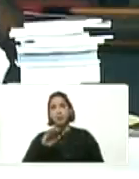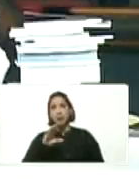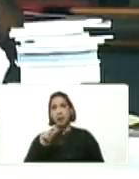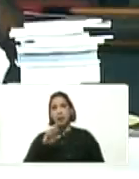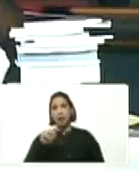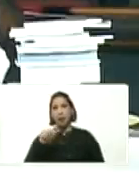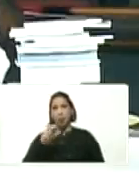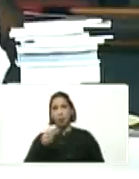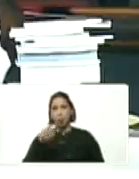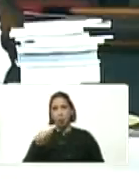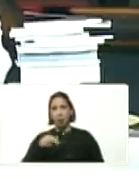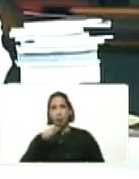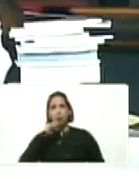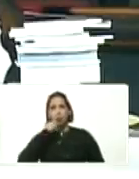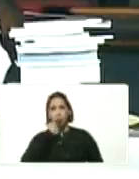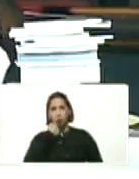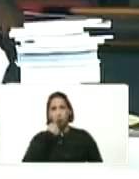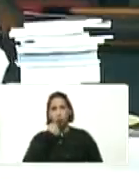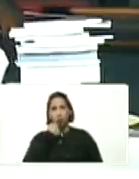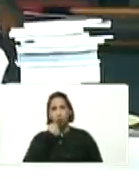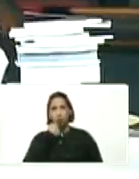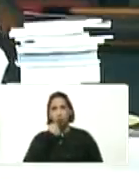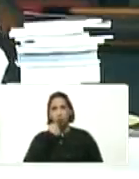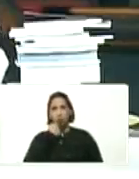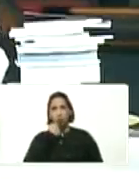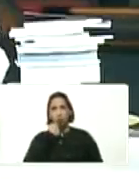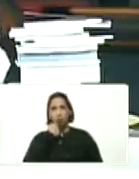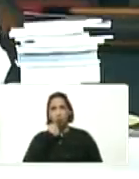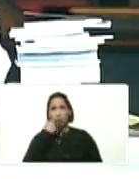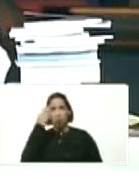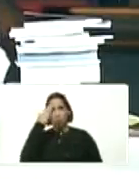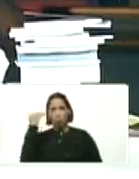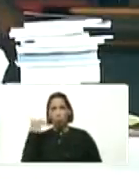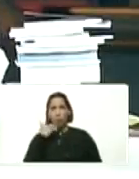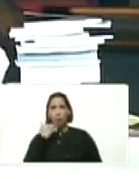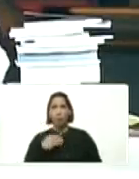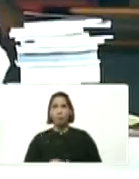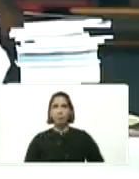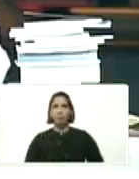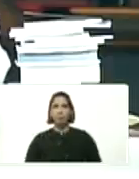Rusia, Corea, República Democrática de Corea,